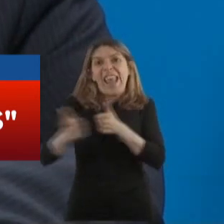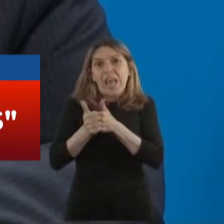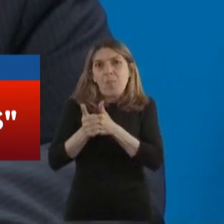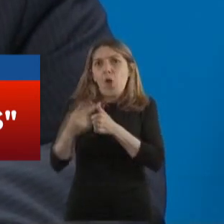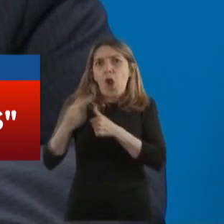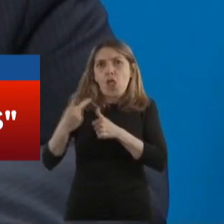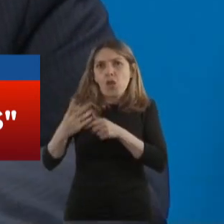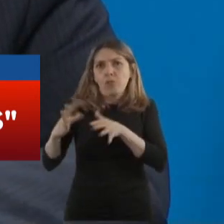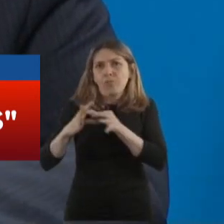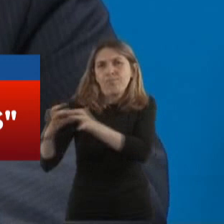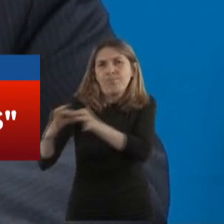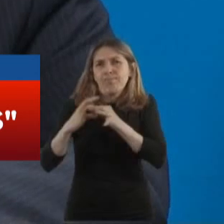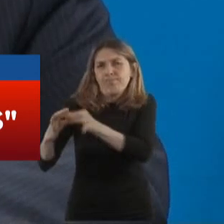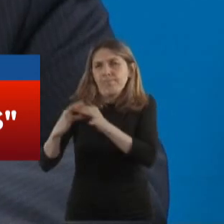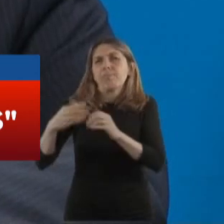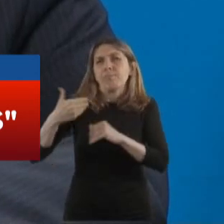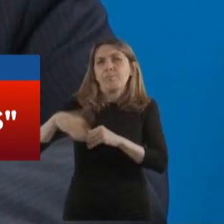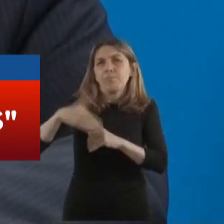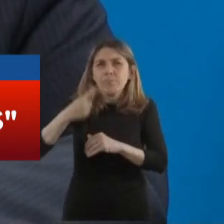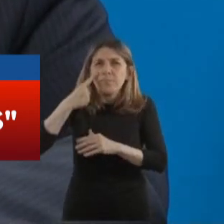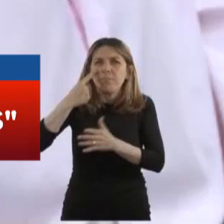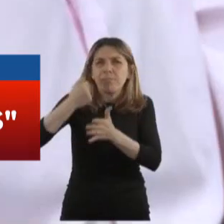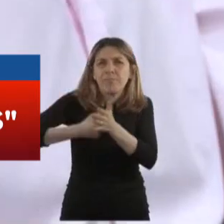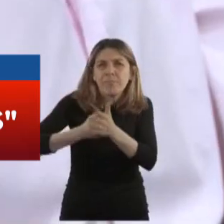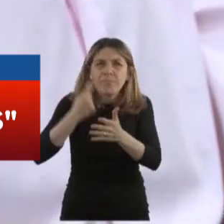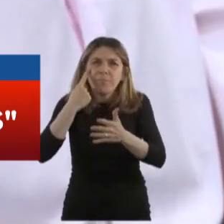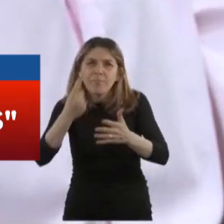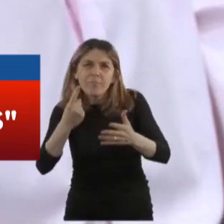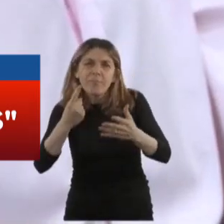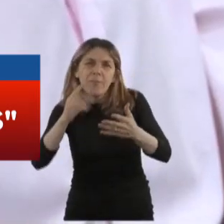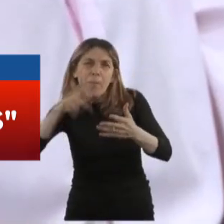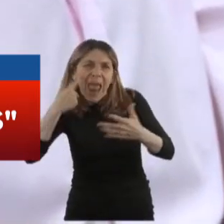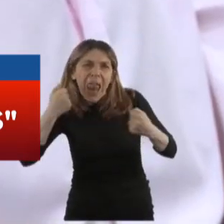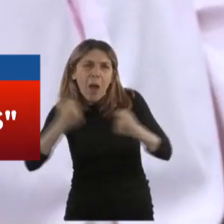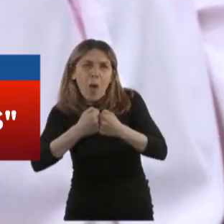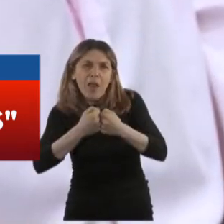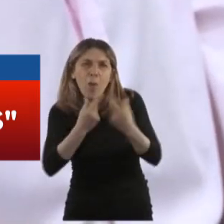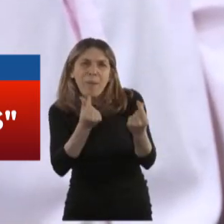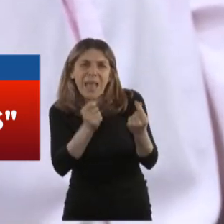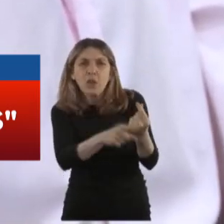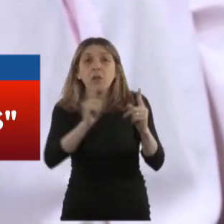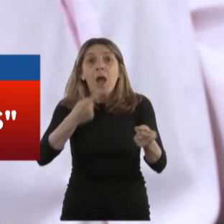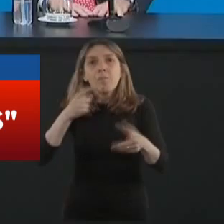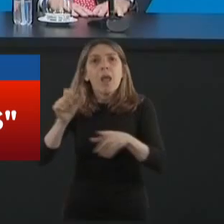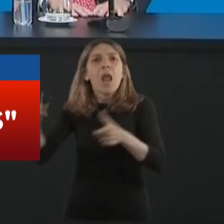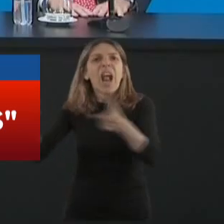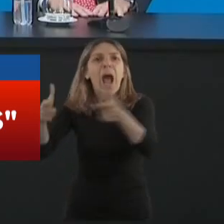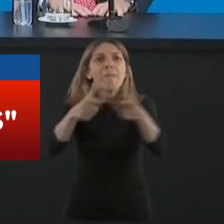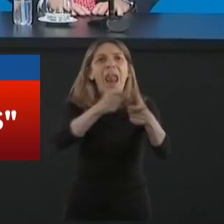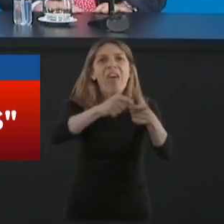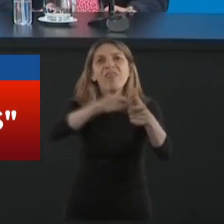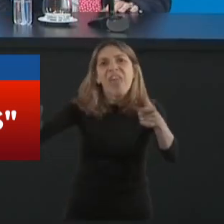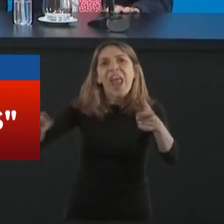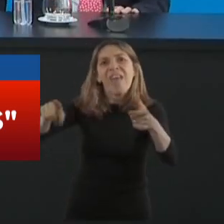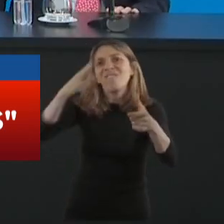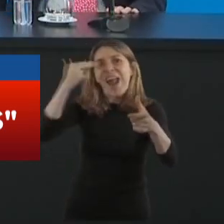codo vamos intentando instalar esta política. A las cámaras empresarias farmacéuticas